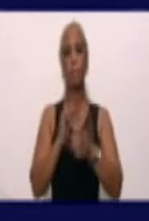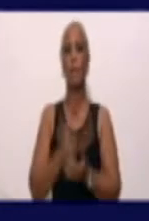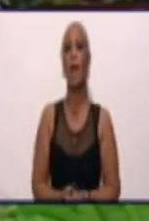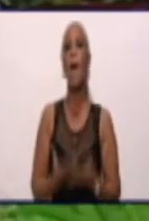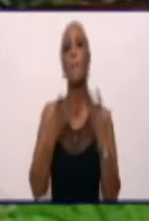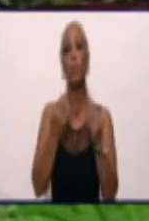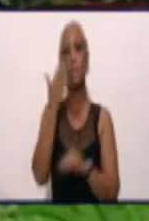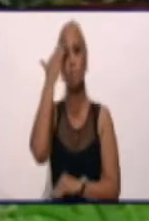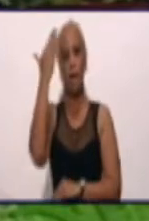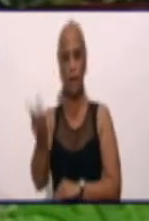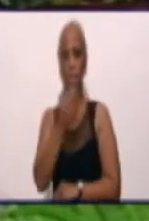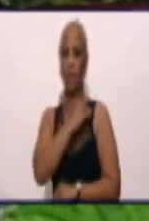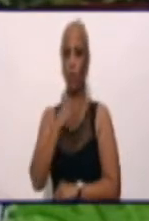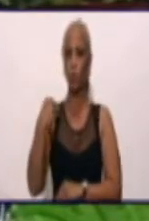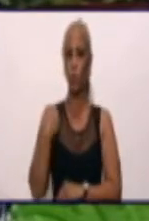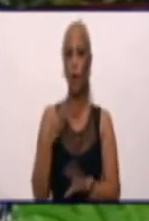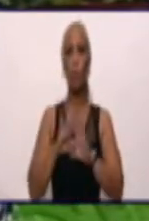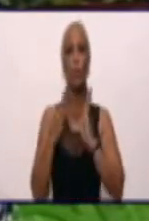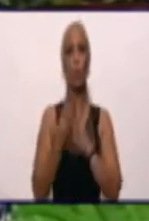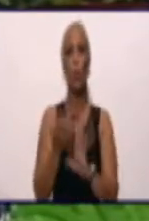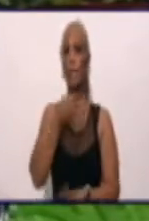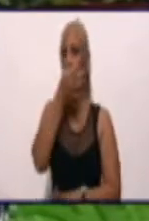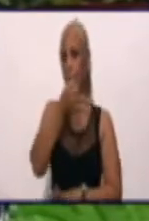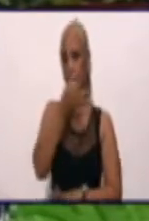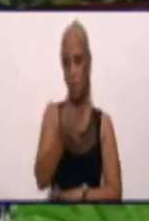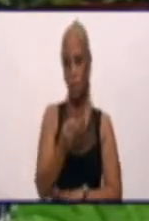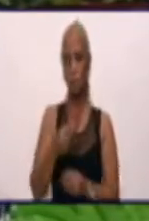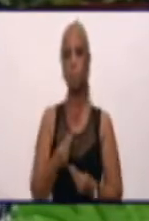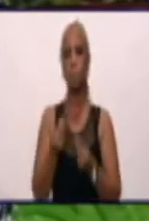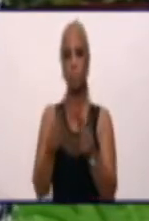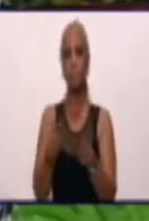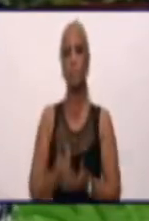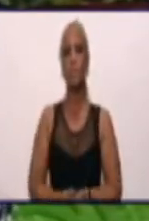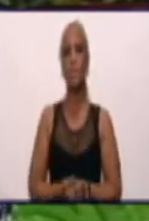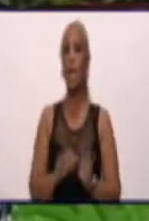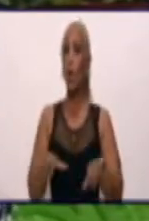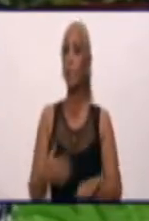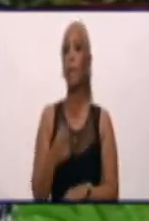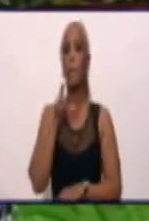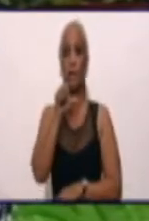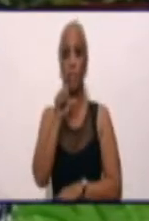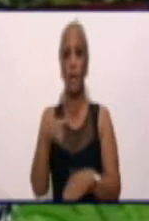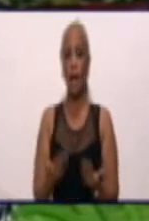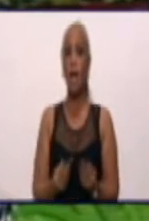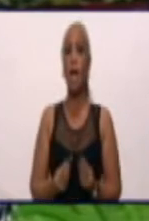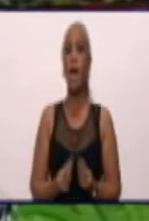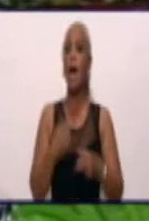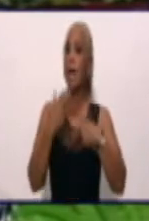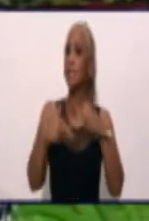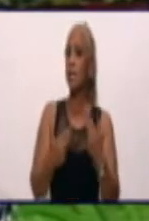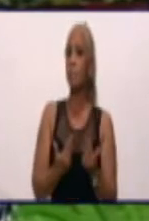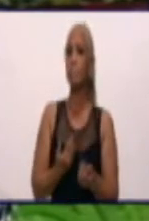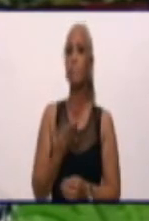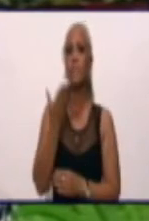Muchísimas gracias, doctora, por toda esta explicación que nos da. Lo había dejado para el final, hacer llegar